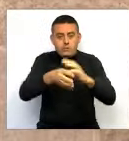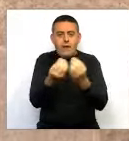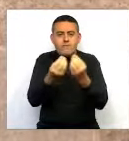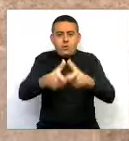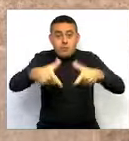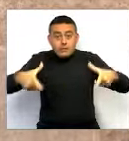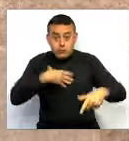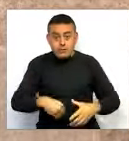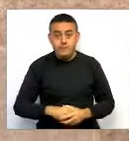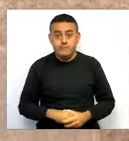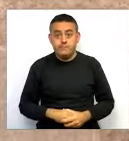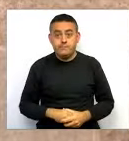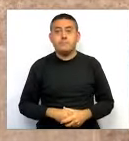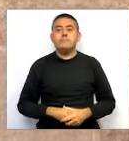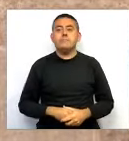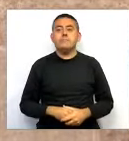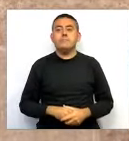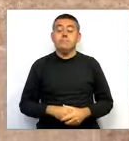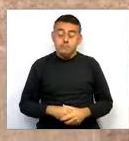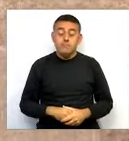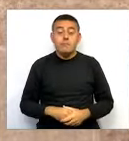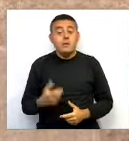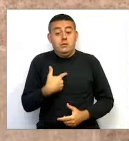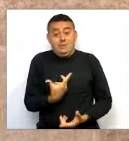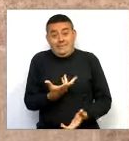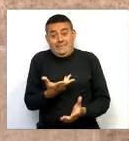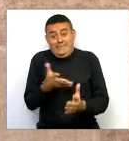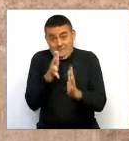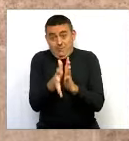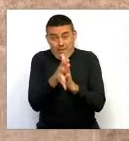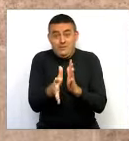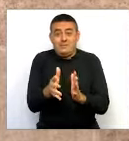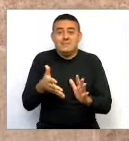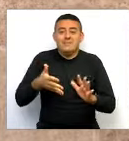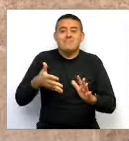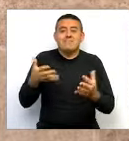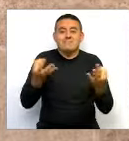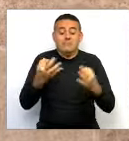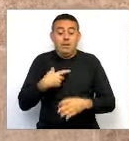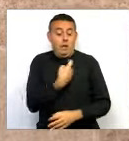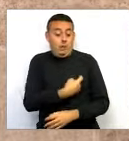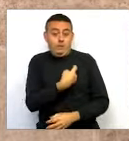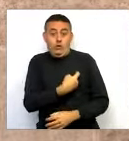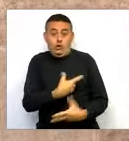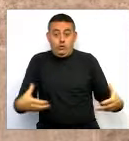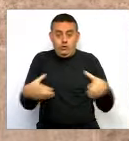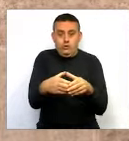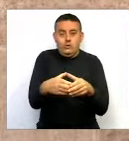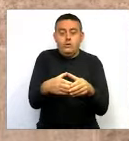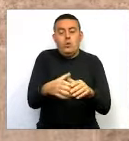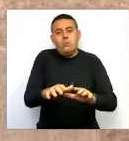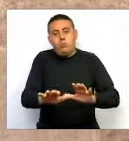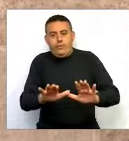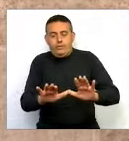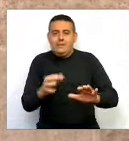sido una posición prudente por parte de la comisión se ha optado por mantener los